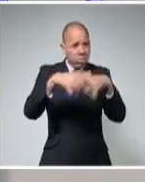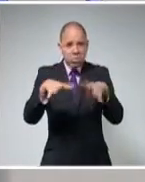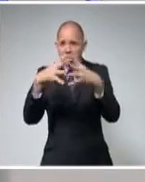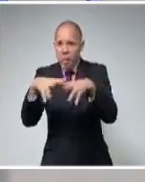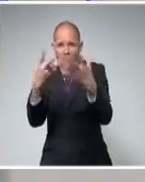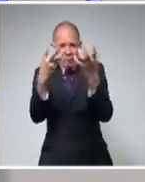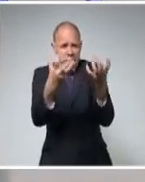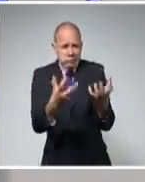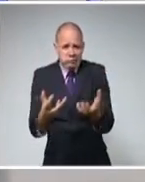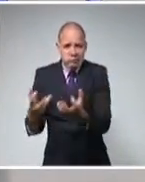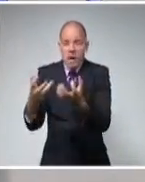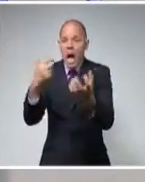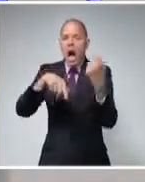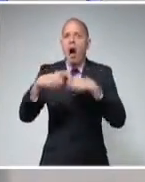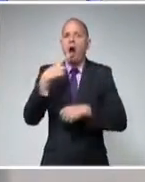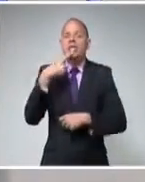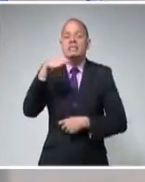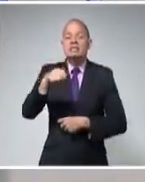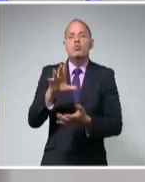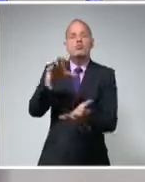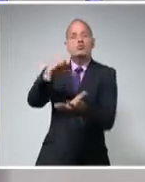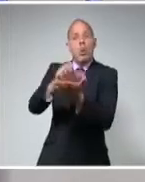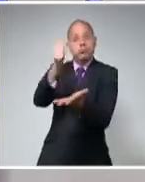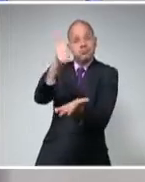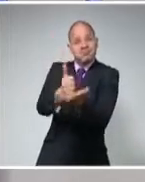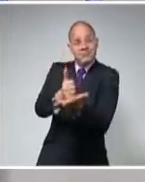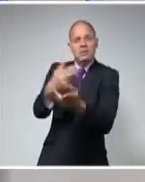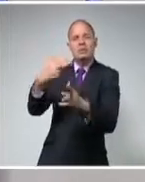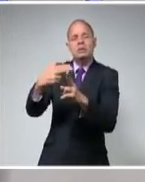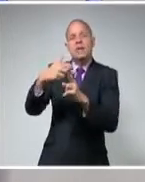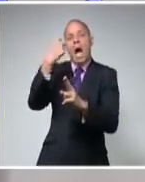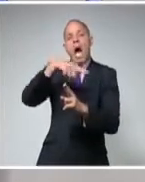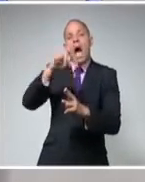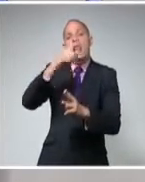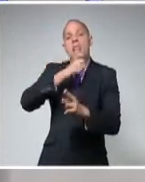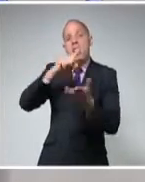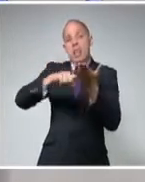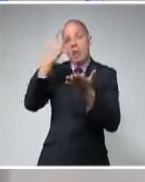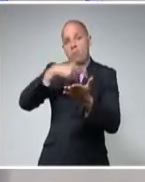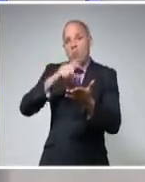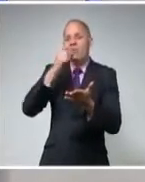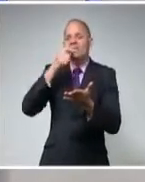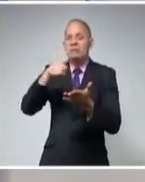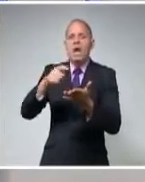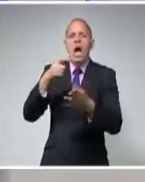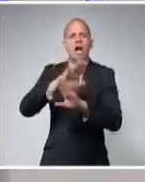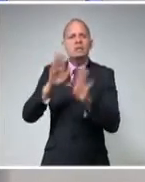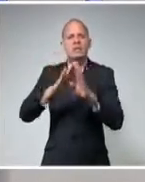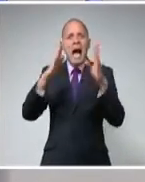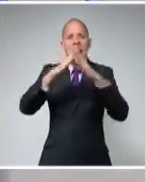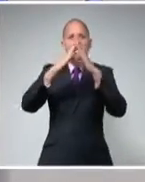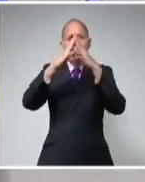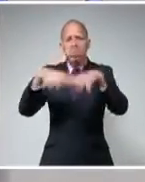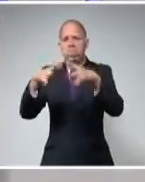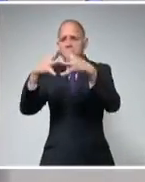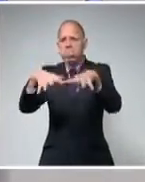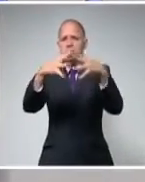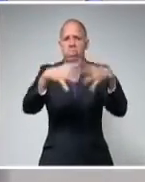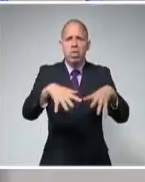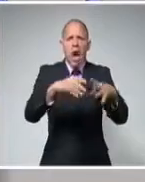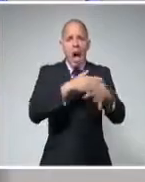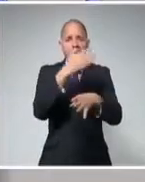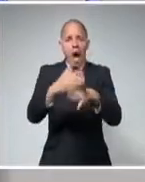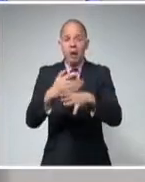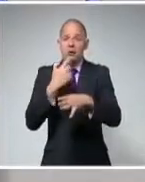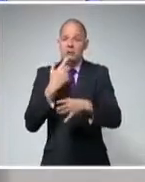de la ONU, solo en la ciudad de Alepo se destruyeron más de 35.000 estructuras antes de que fuera liberada por el gobierno a